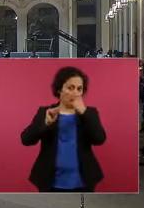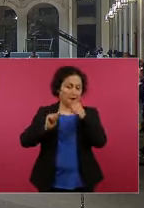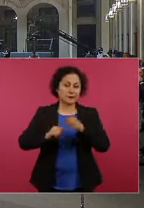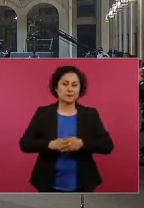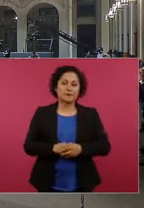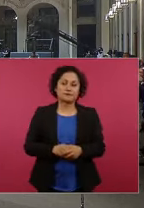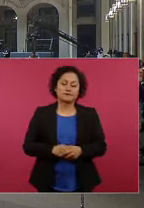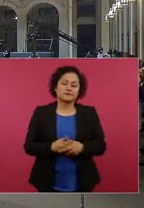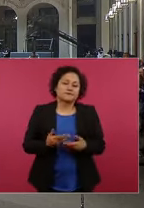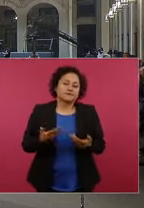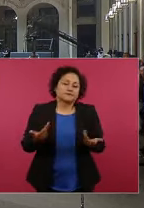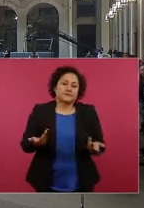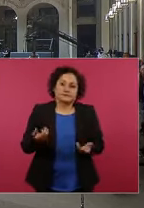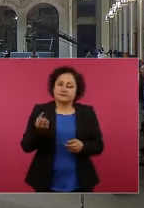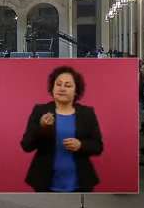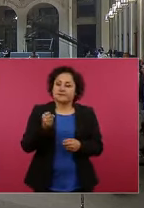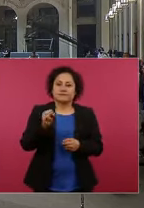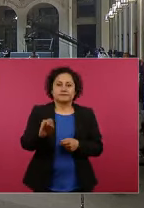desde luego,